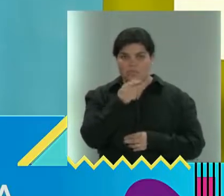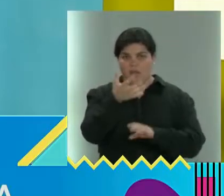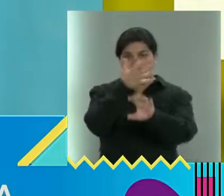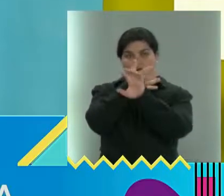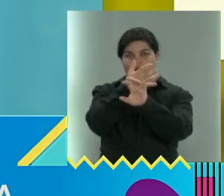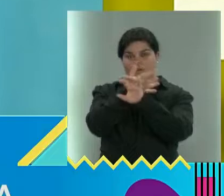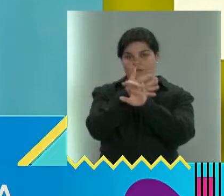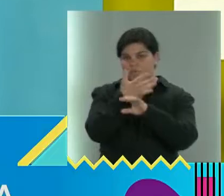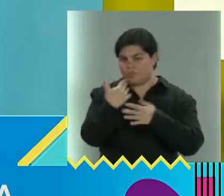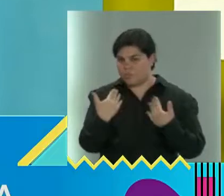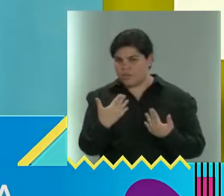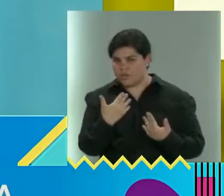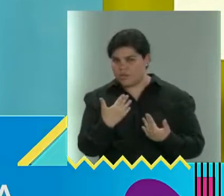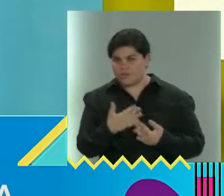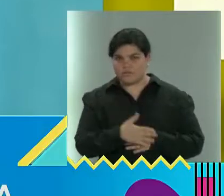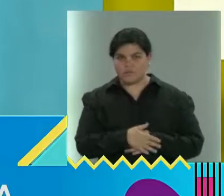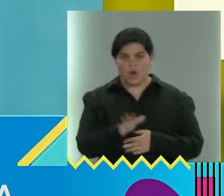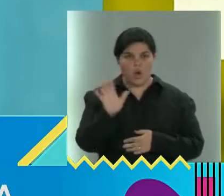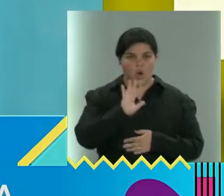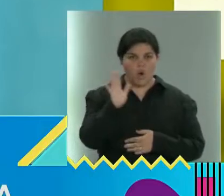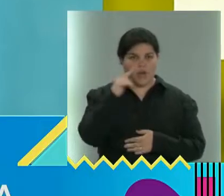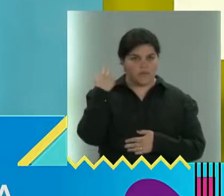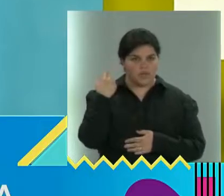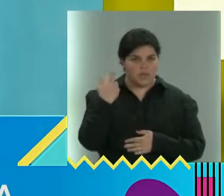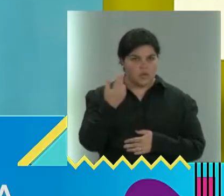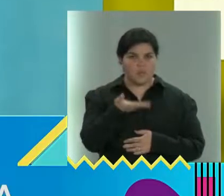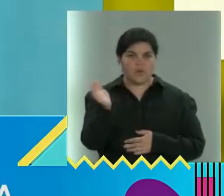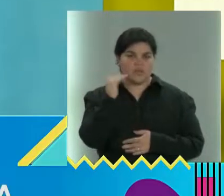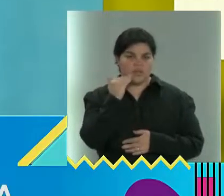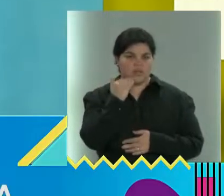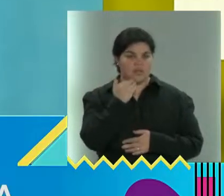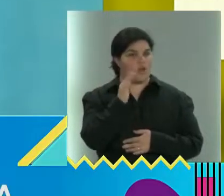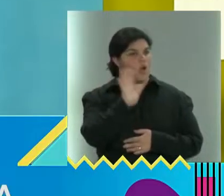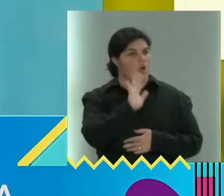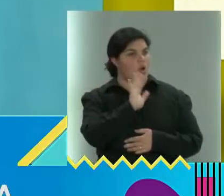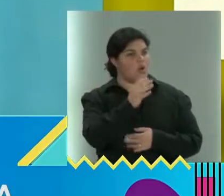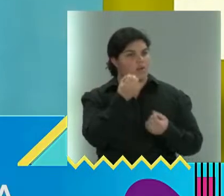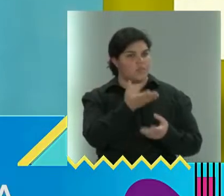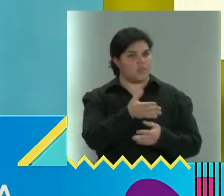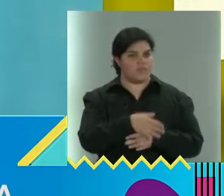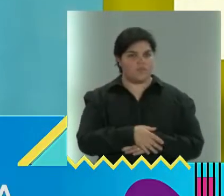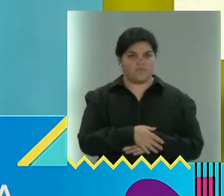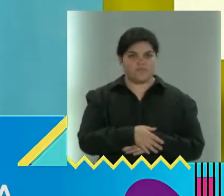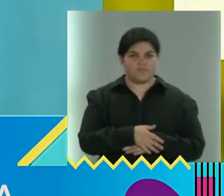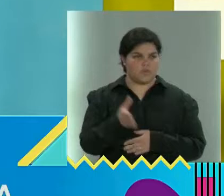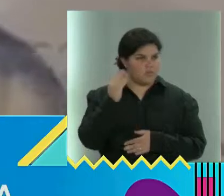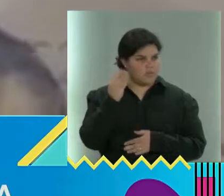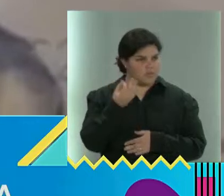podemos comunicarnos con ella. Hola, Virginia. Buenas tardes. Hola, Caro, ¿cómo estás? Bien, muy bien. ¿Nos escuchás